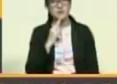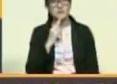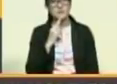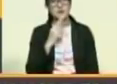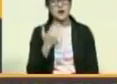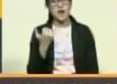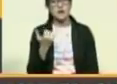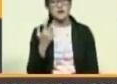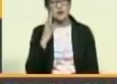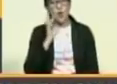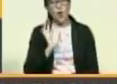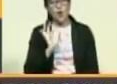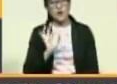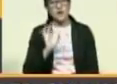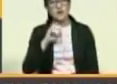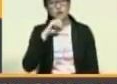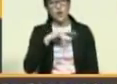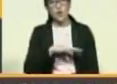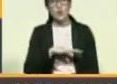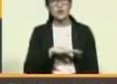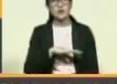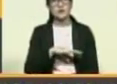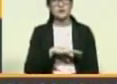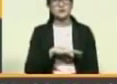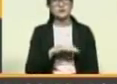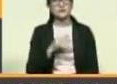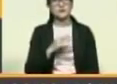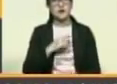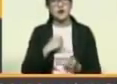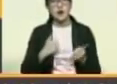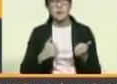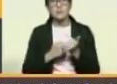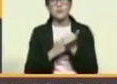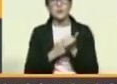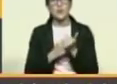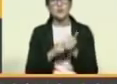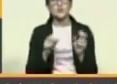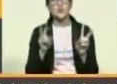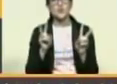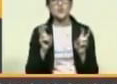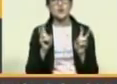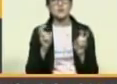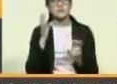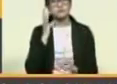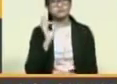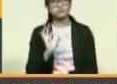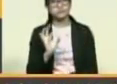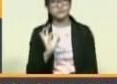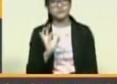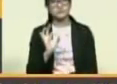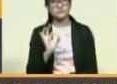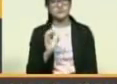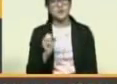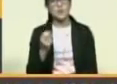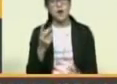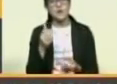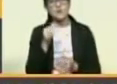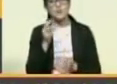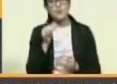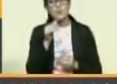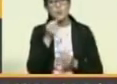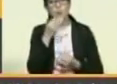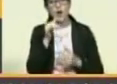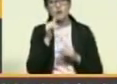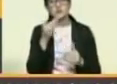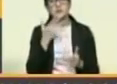un origen histórico, patriota, y sobre todo está el respaldo de esa nueva moneda, está el arco minero. ¿Cuáles son las buenas nuevas para Bolívar en el